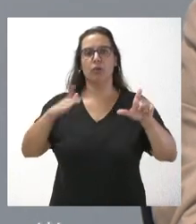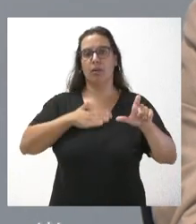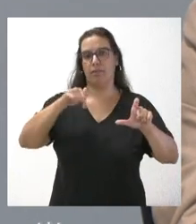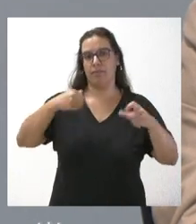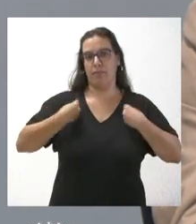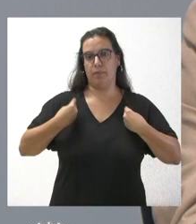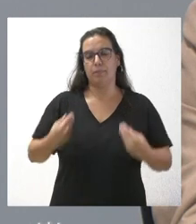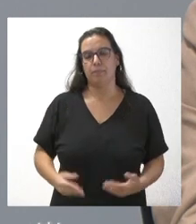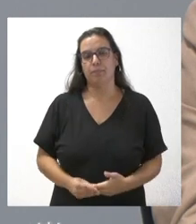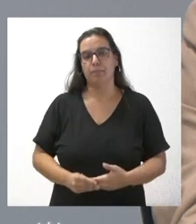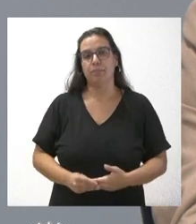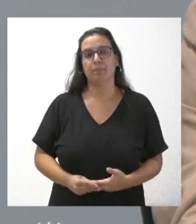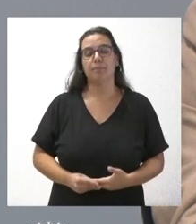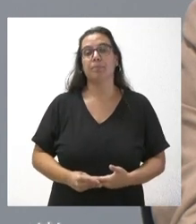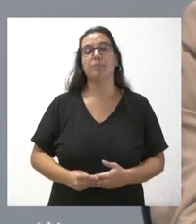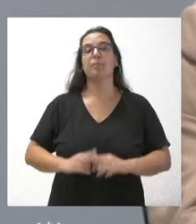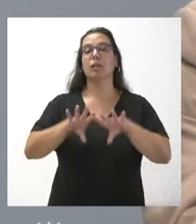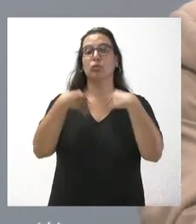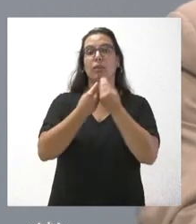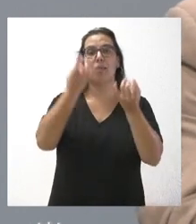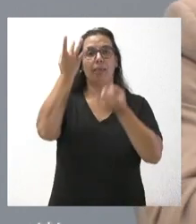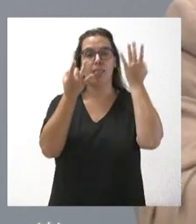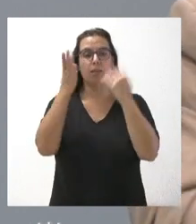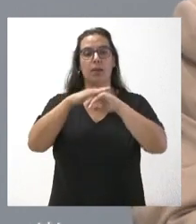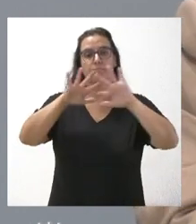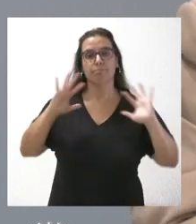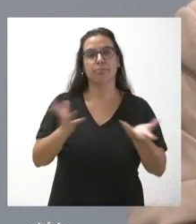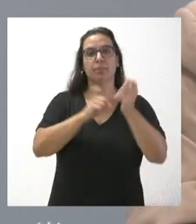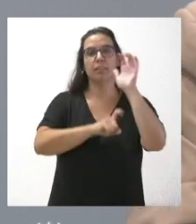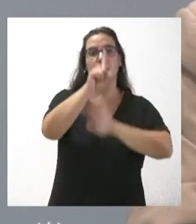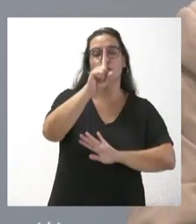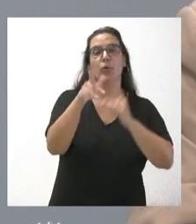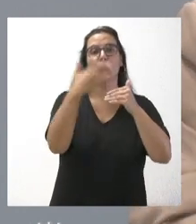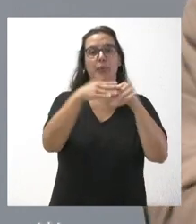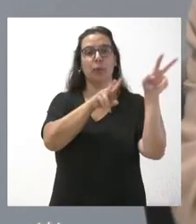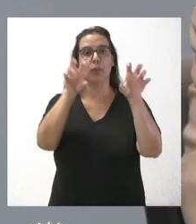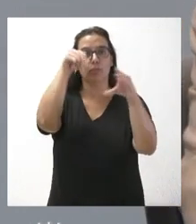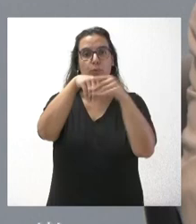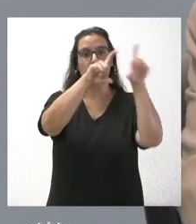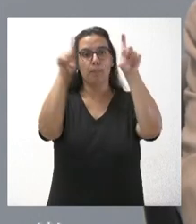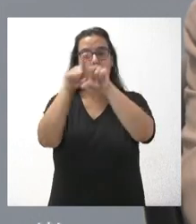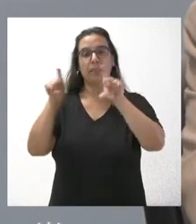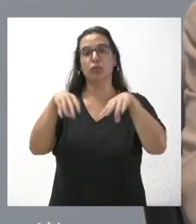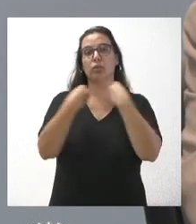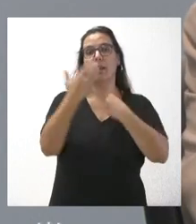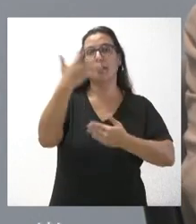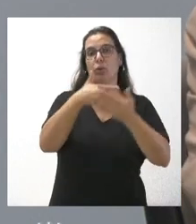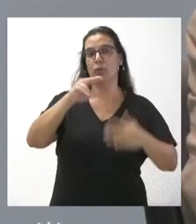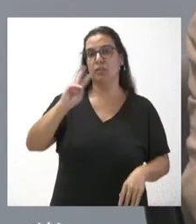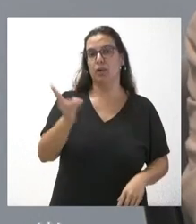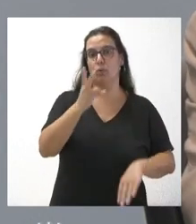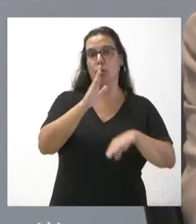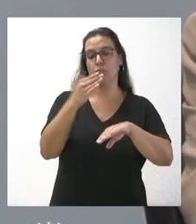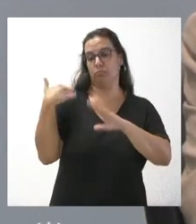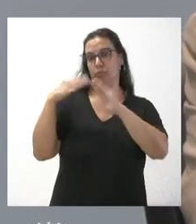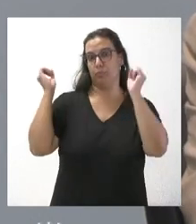autónoma. El conjunto de las iniciativas para impulsar el desarrollo y la innovación empresarial asciende a 5 millones de euros en este Consejo de Gobierno.